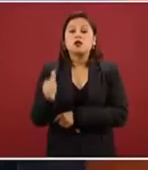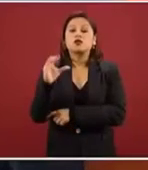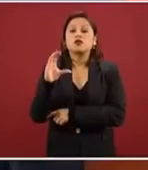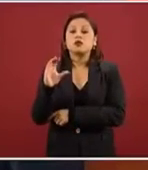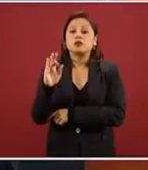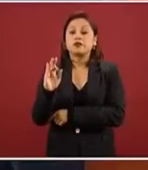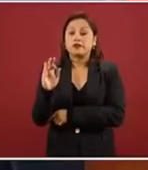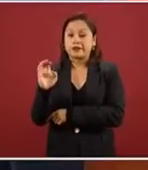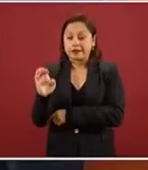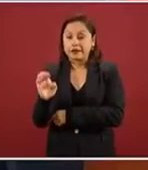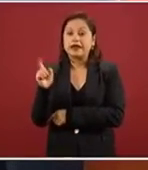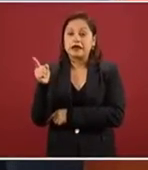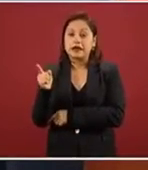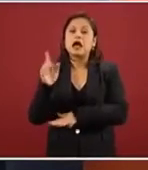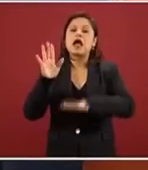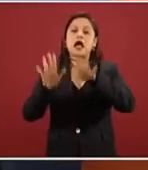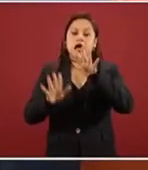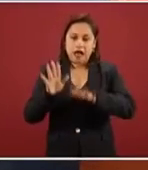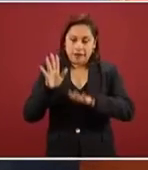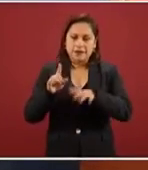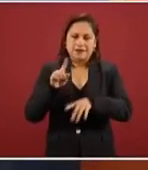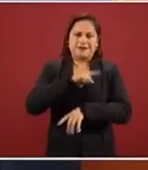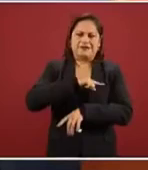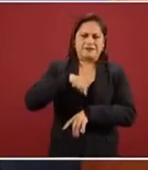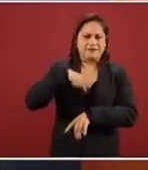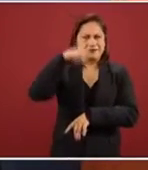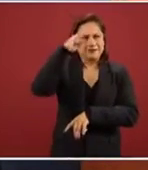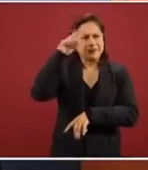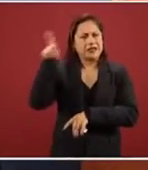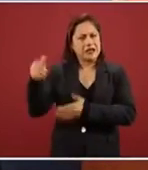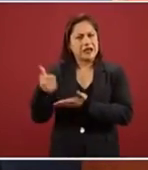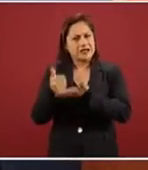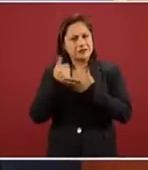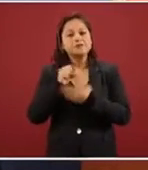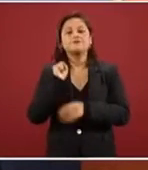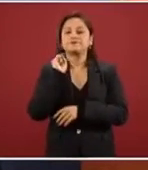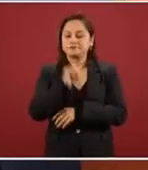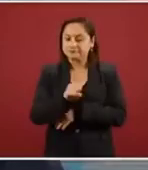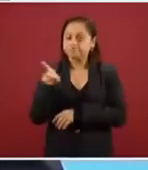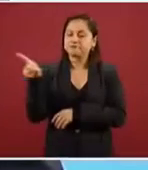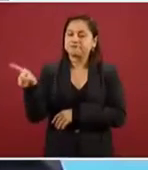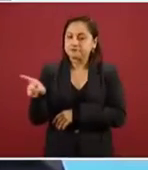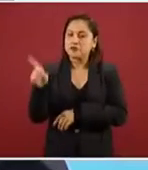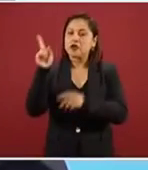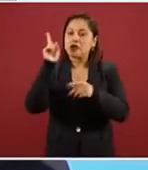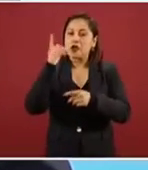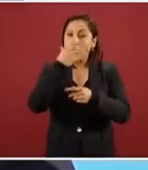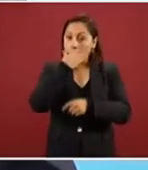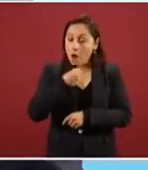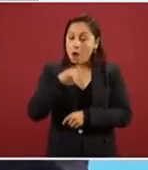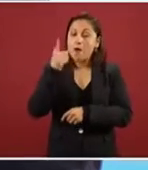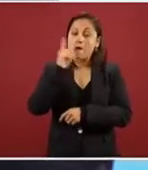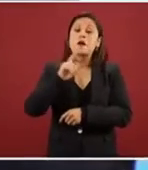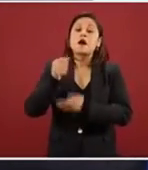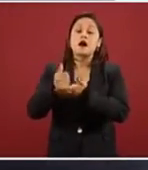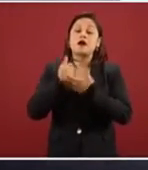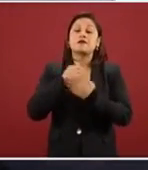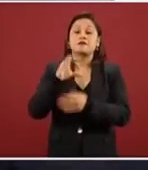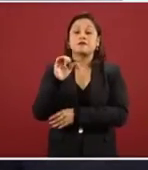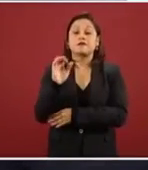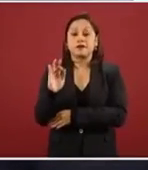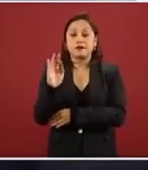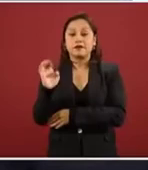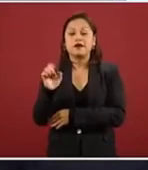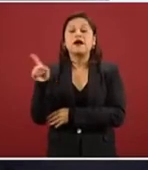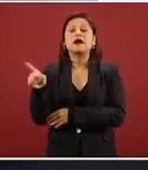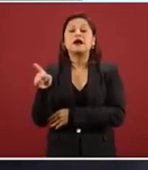Electricidad, que a veces poco hablamos de nuestros compañeros electricistas en la atención de las emergencias, pero en